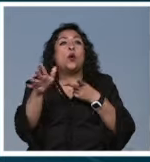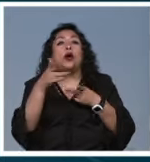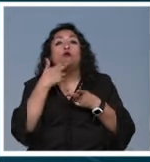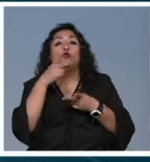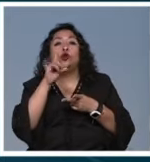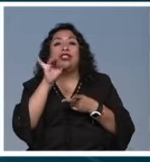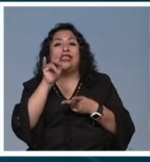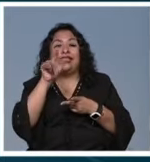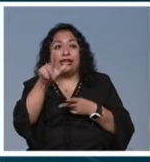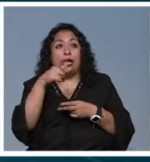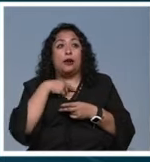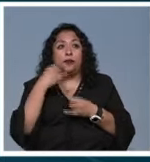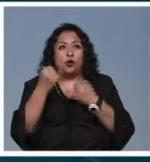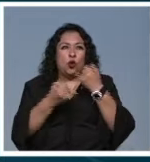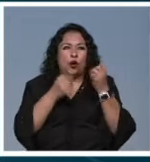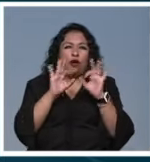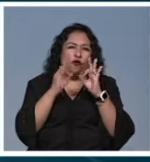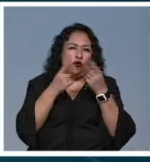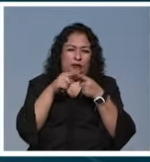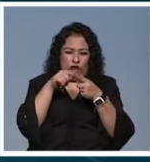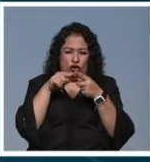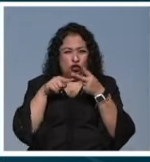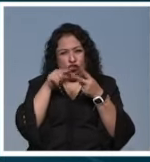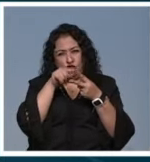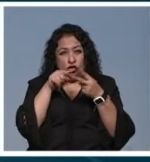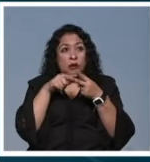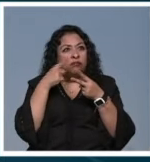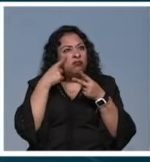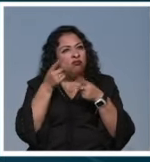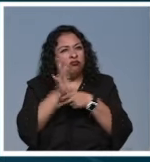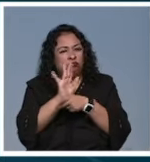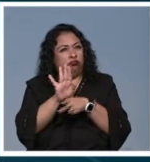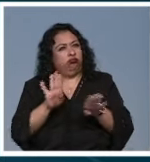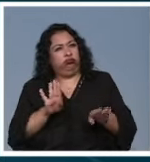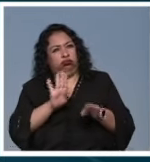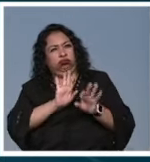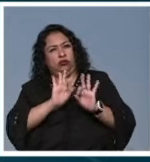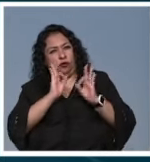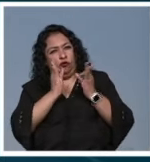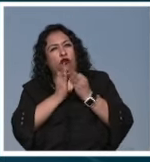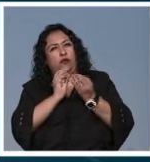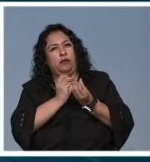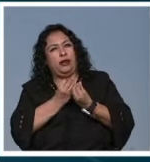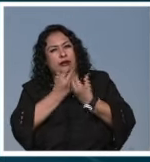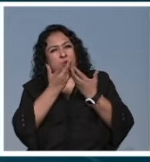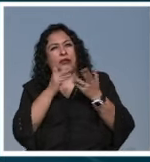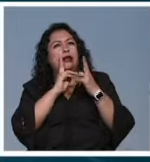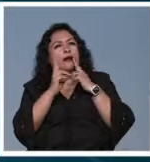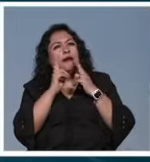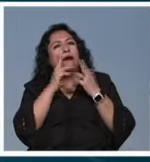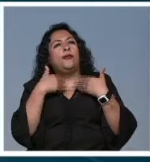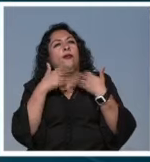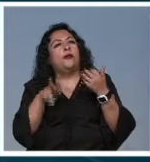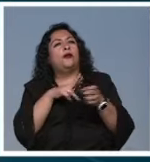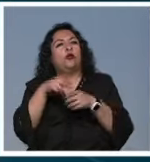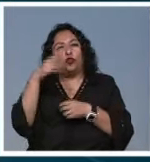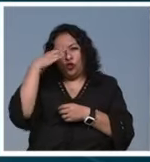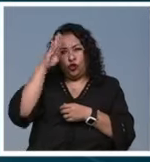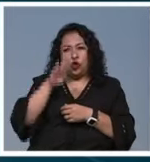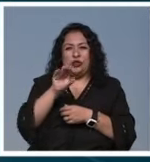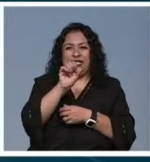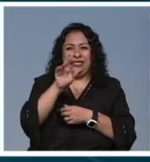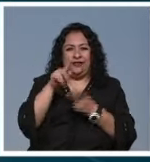digital. El juego entre formatos permitió que la película encontrara una particular forma de narrar y entender la naturaleza a doña Sebastiana y a